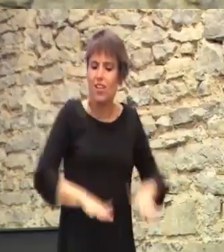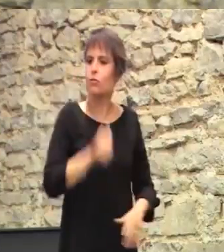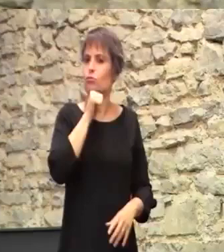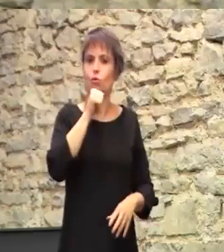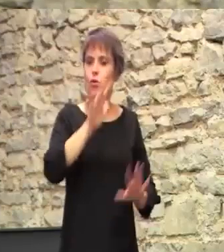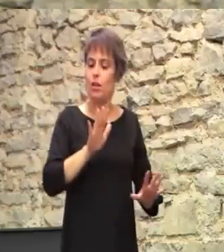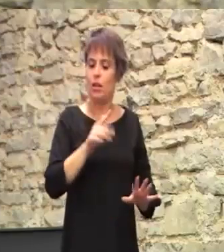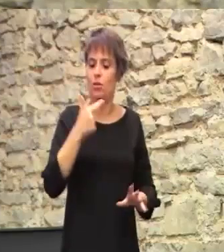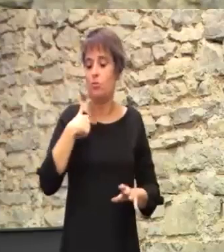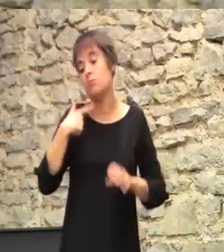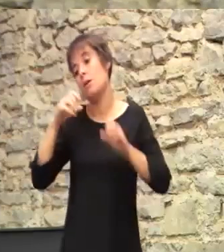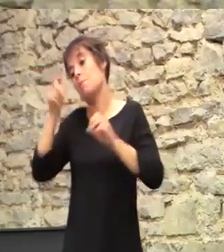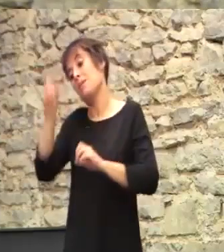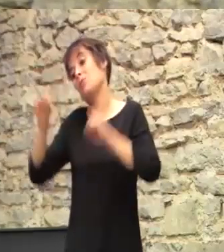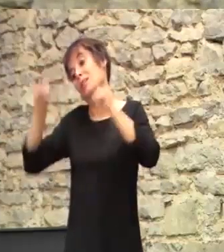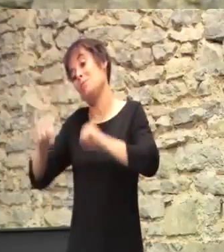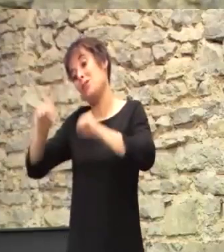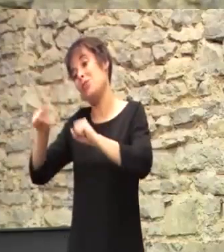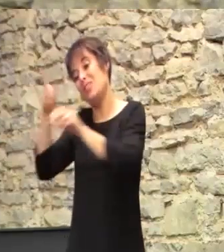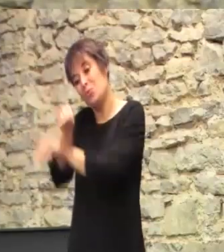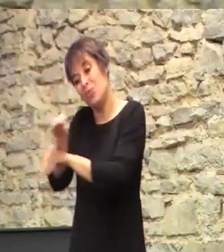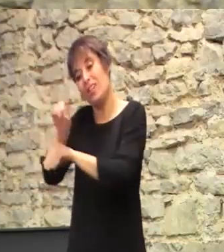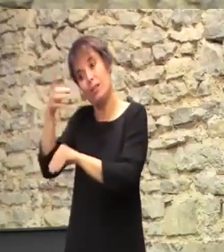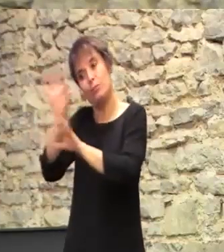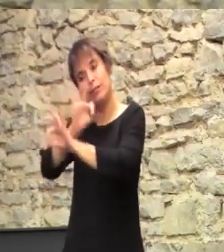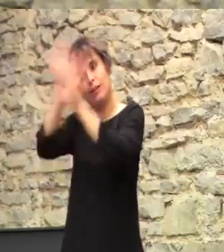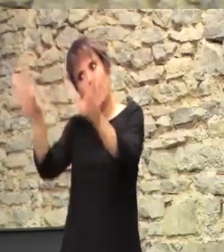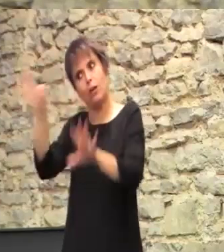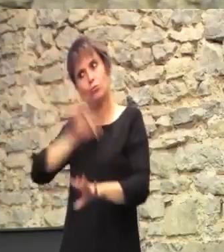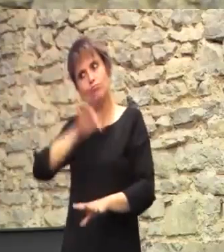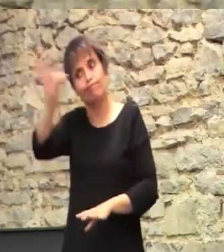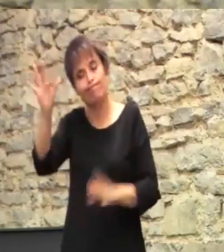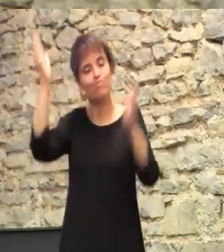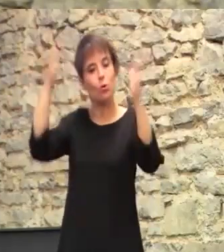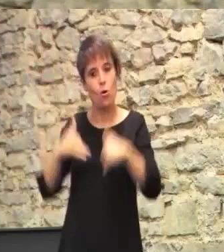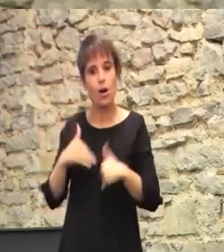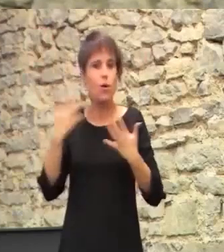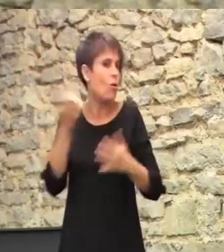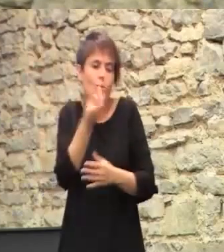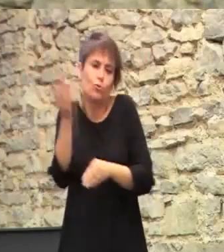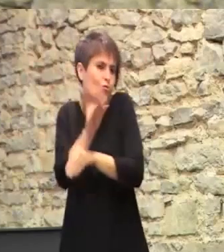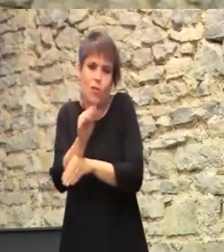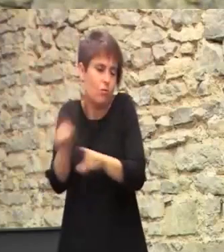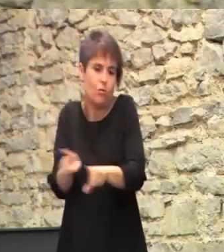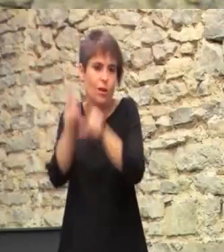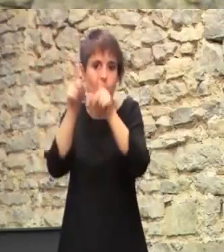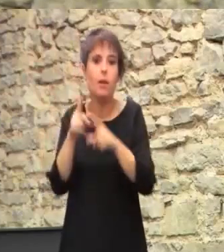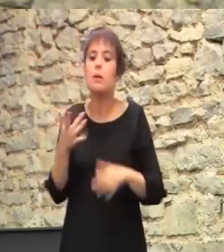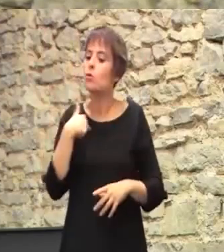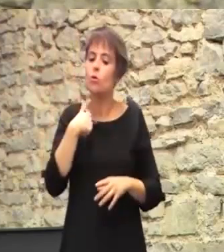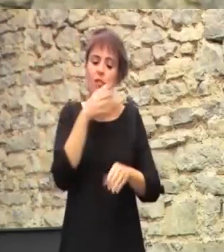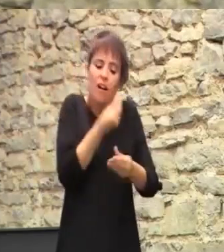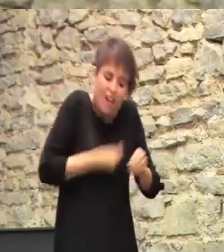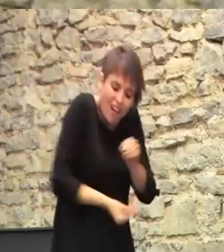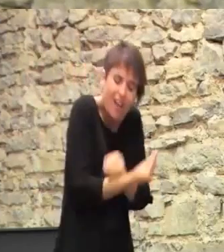a la hora de cuidar mayores después no no tienen tan claro a quién le toca pero pero otro tipo de cuidados pero bueno